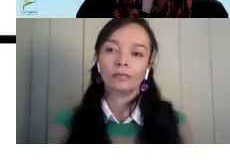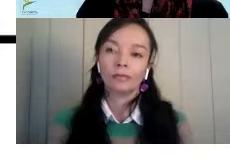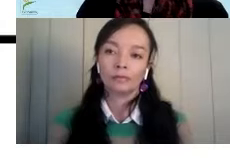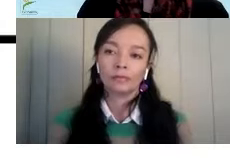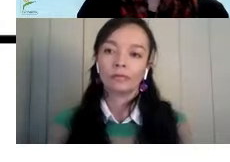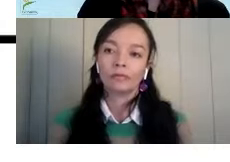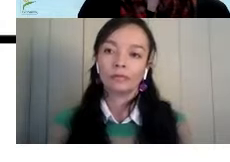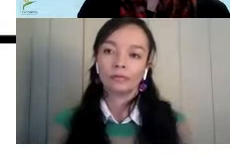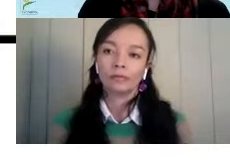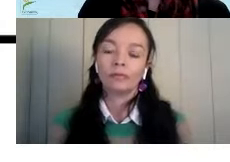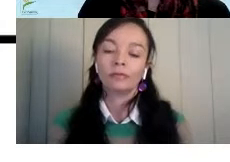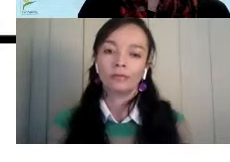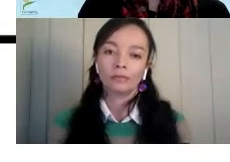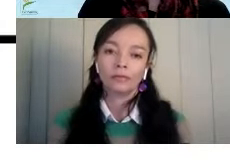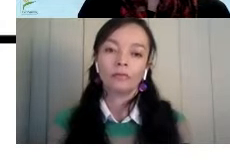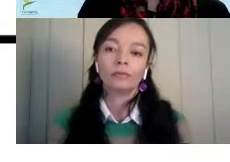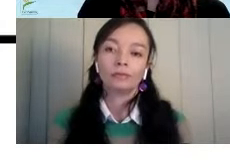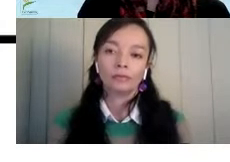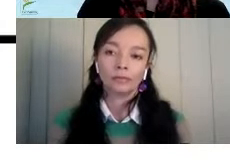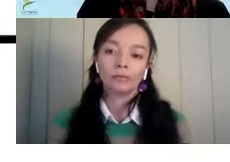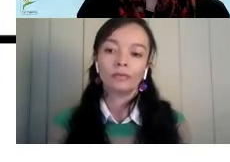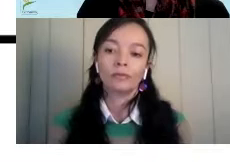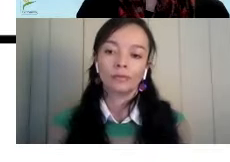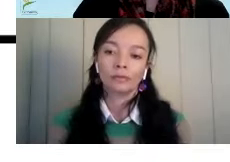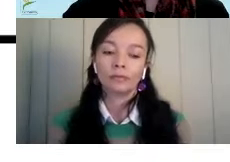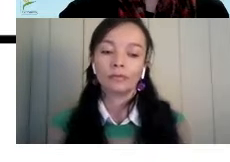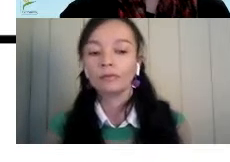niños. Y cambiando.